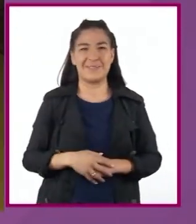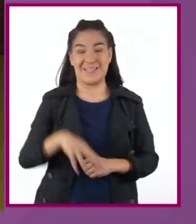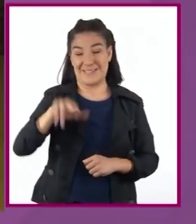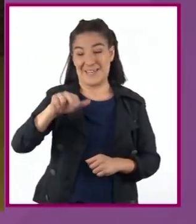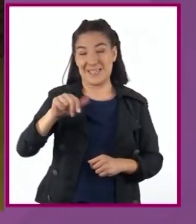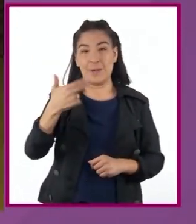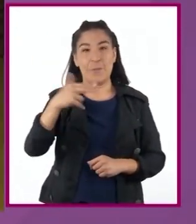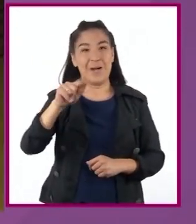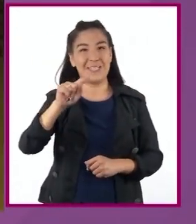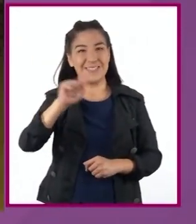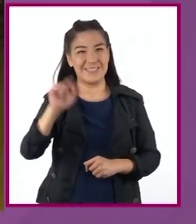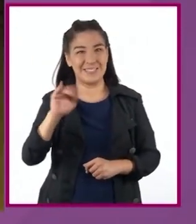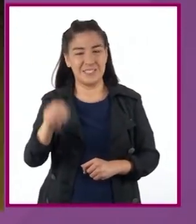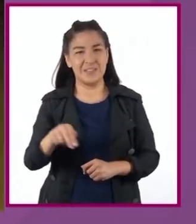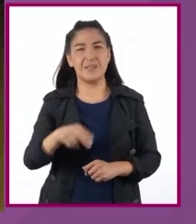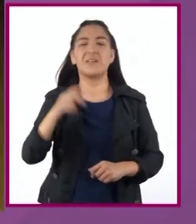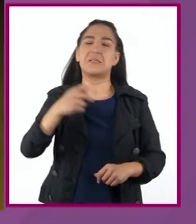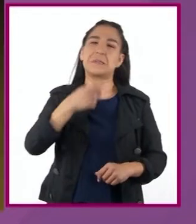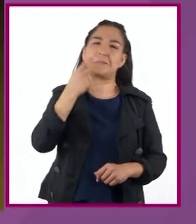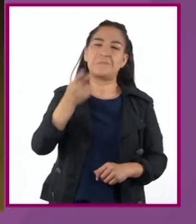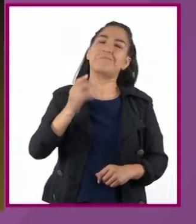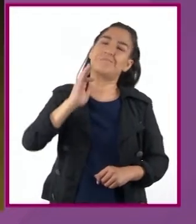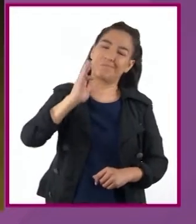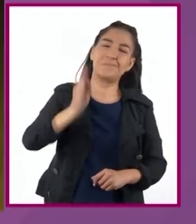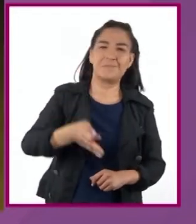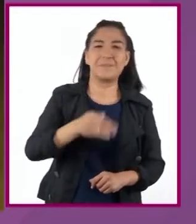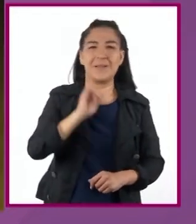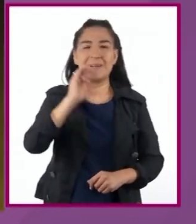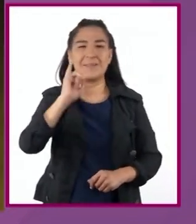Nanahuatzin aceptó de buena gana la propuesta.